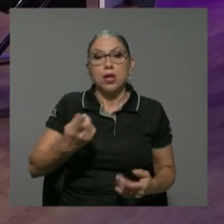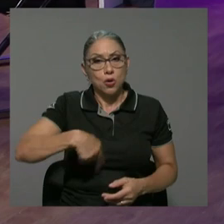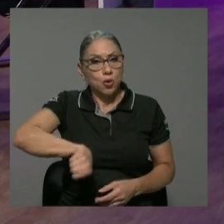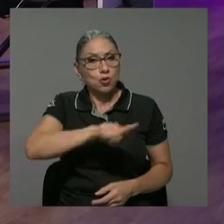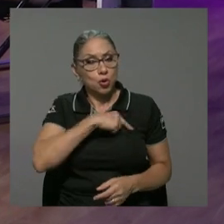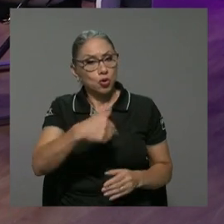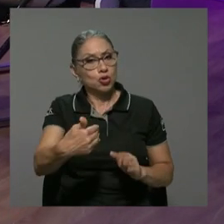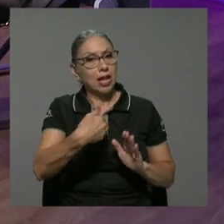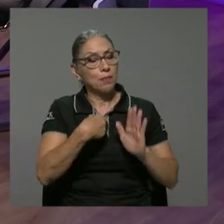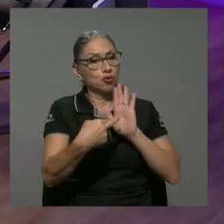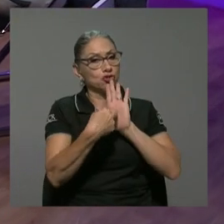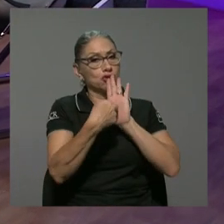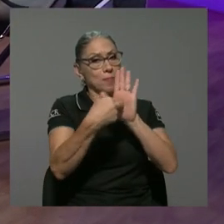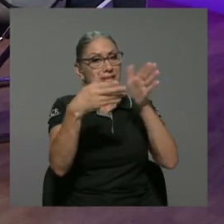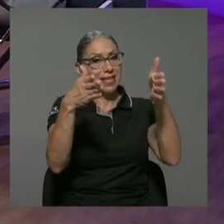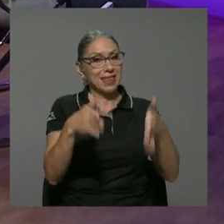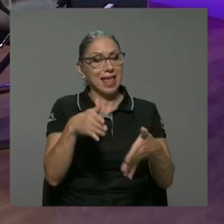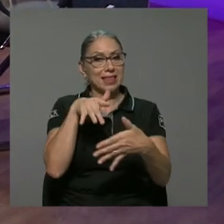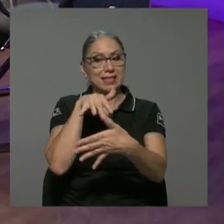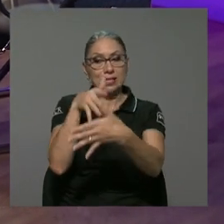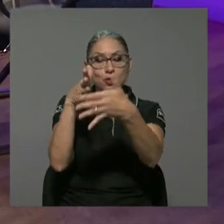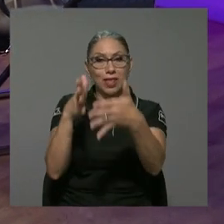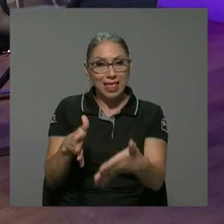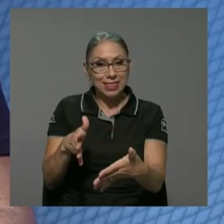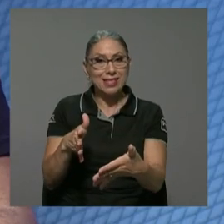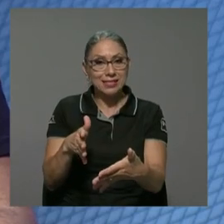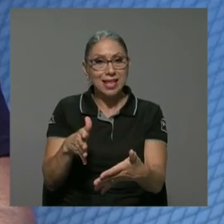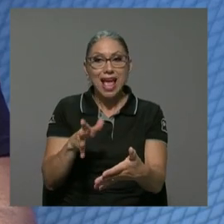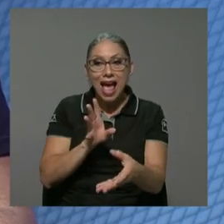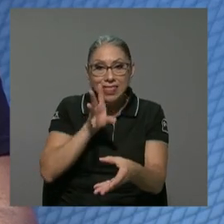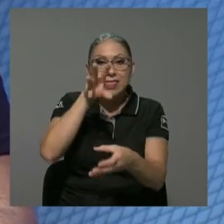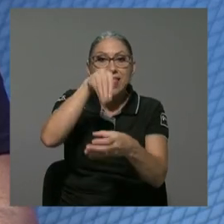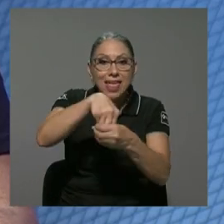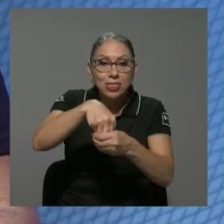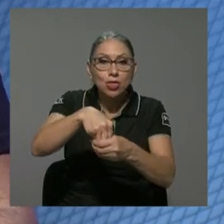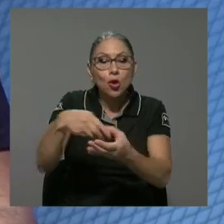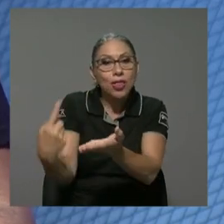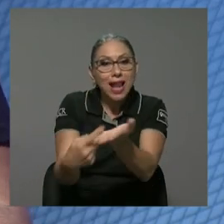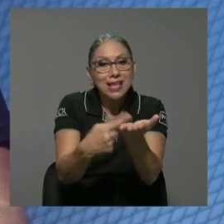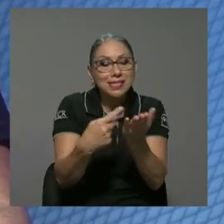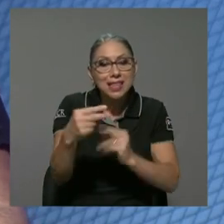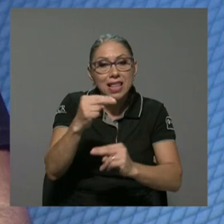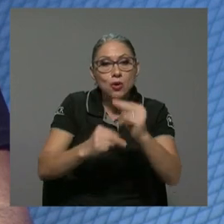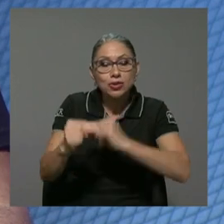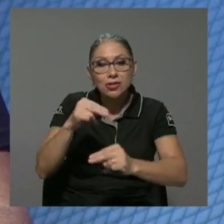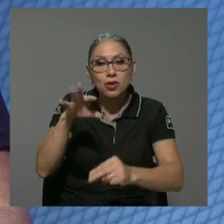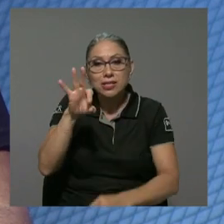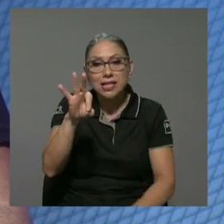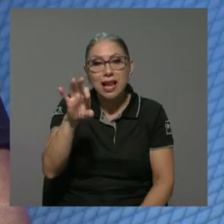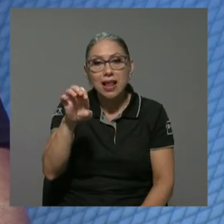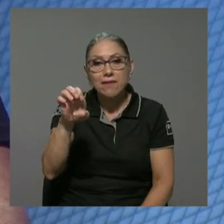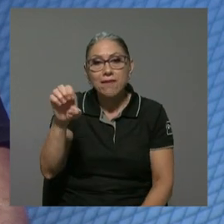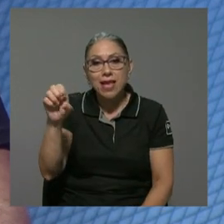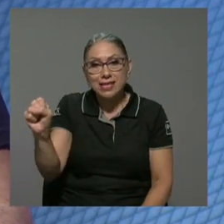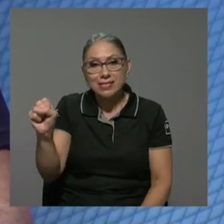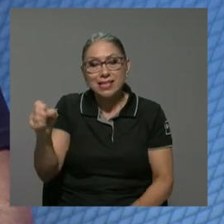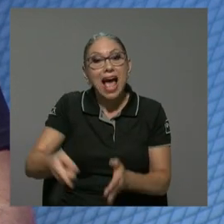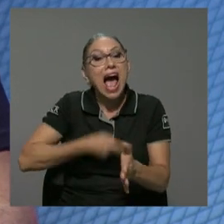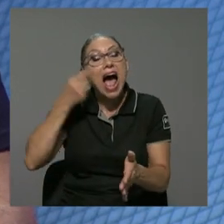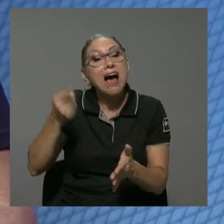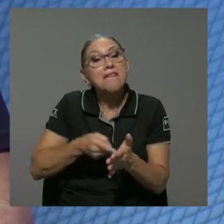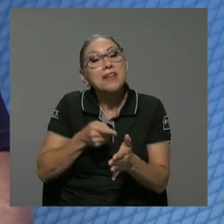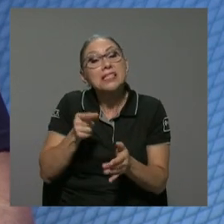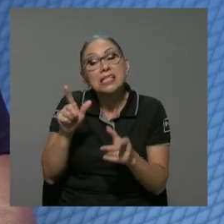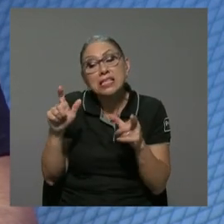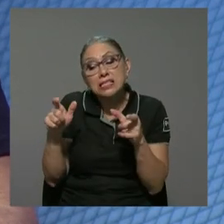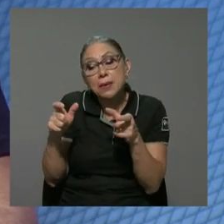representación estudiantil dentro de las negociaciones del FES, que a veces se hace pequeña por